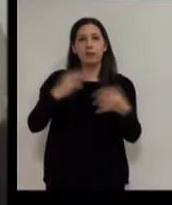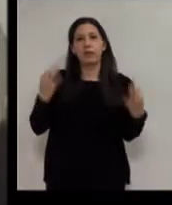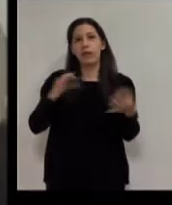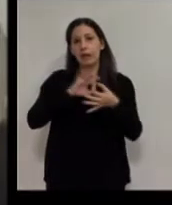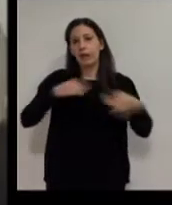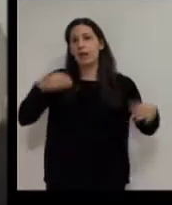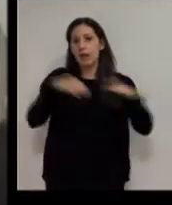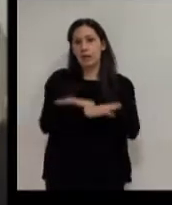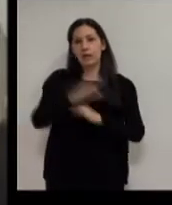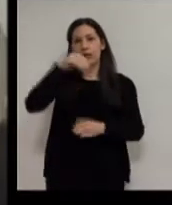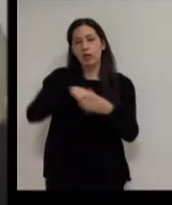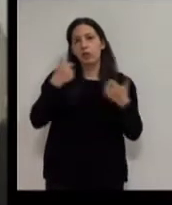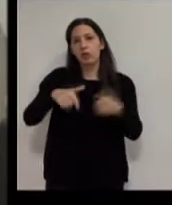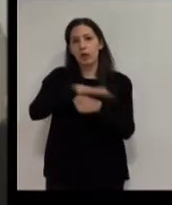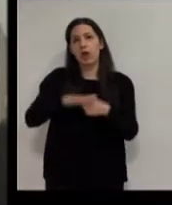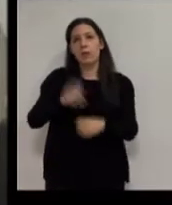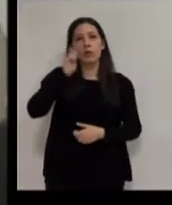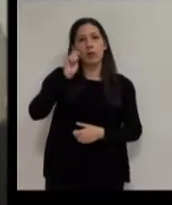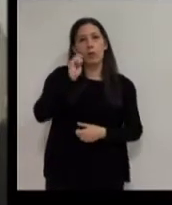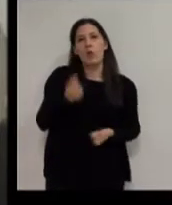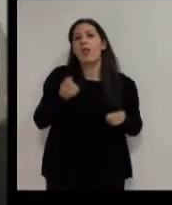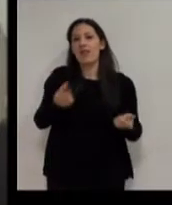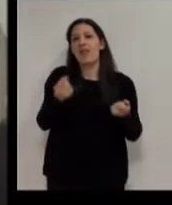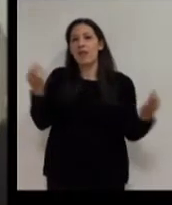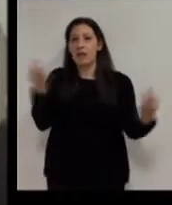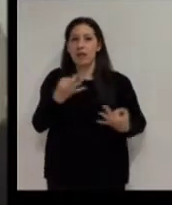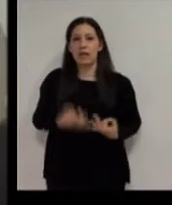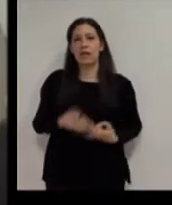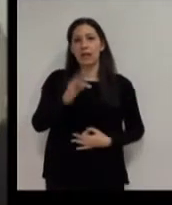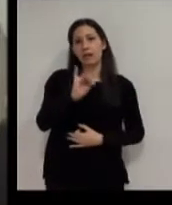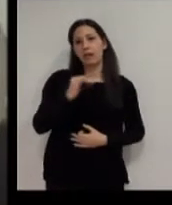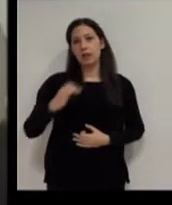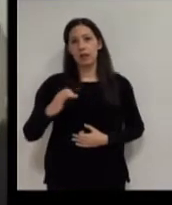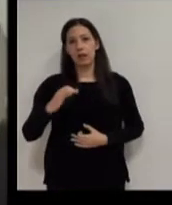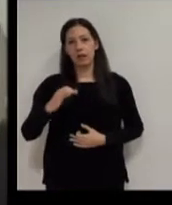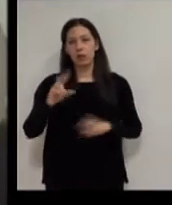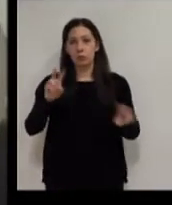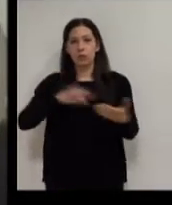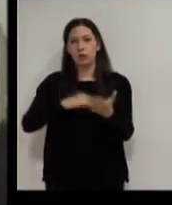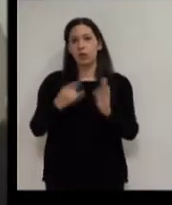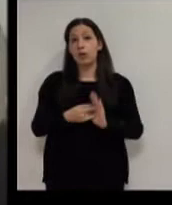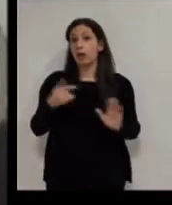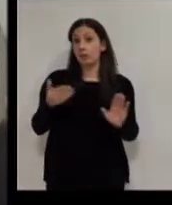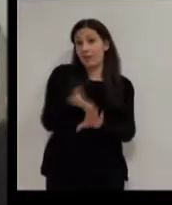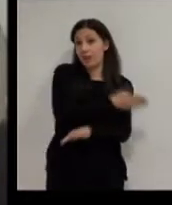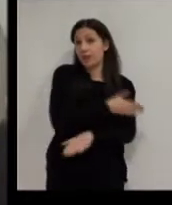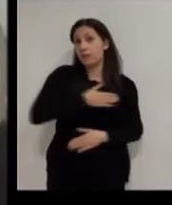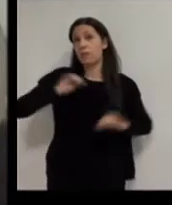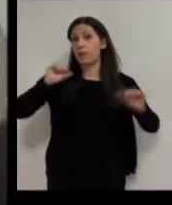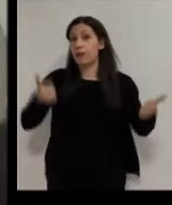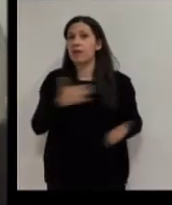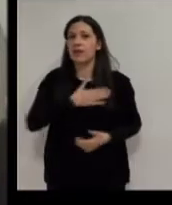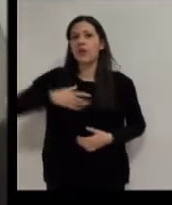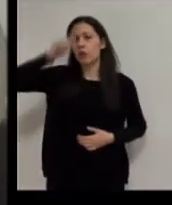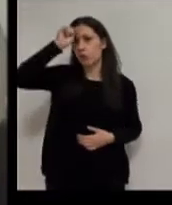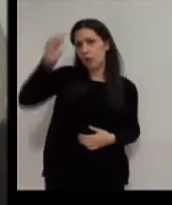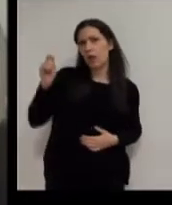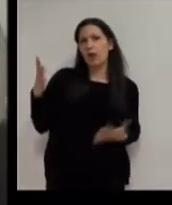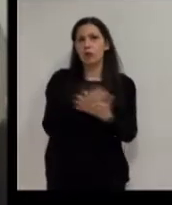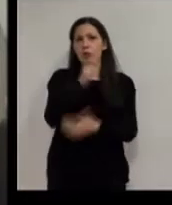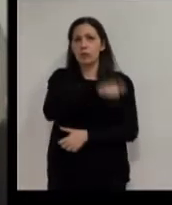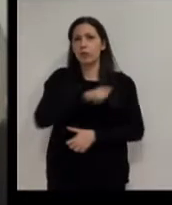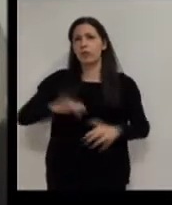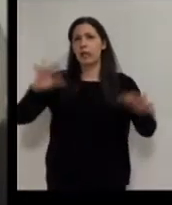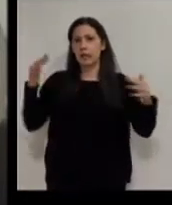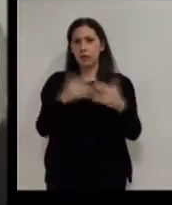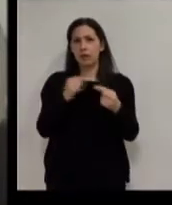cadena accesible en el turismo, aportación de las TIC. Antes de nada quiero saludar a todos los que nos están viendo a través de